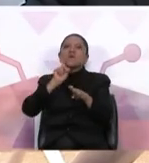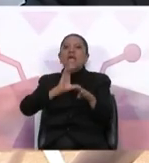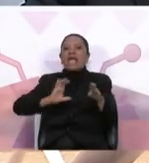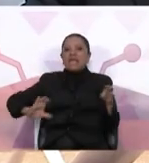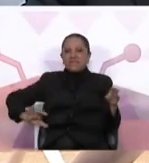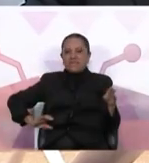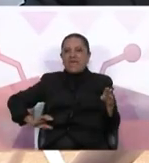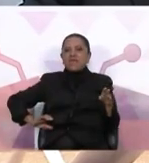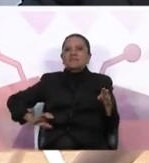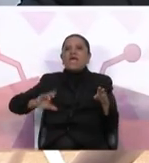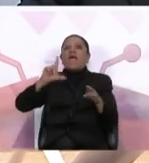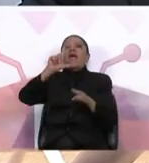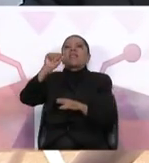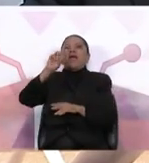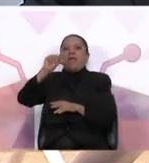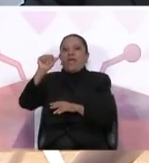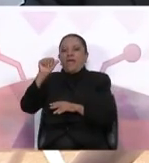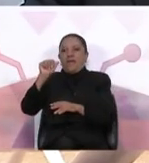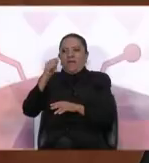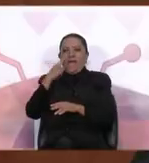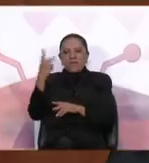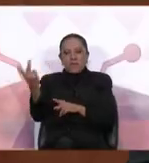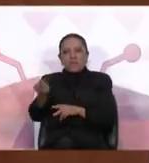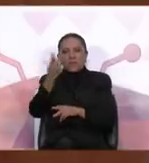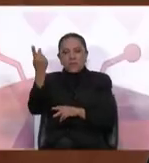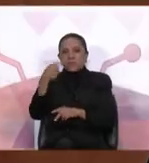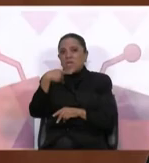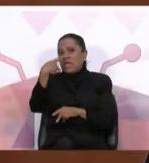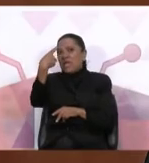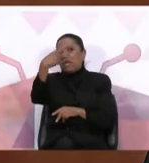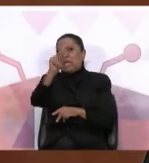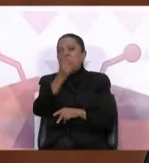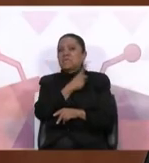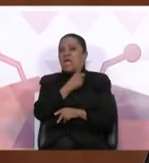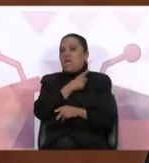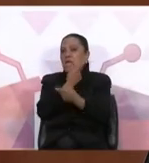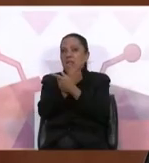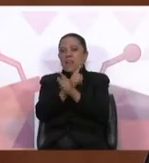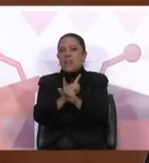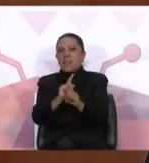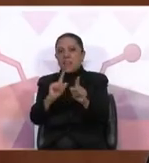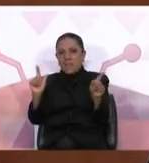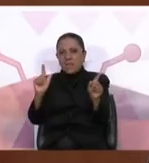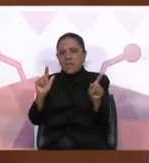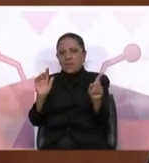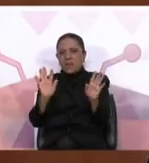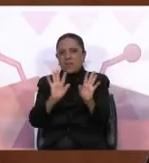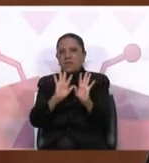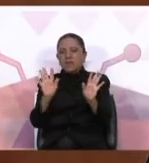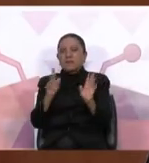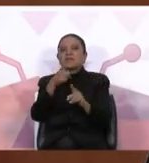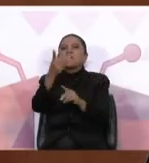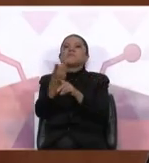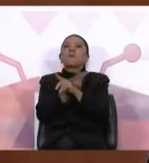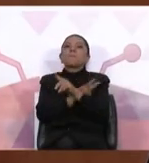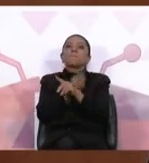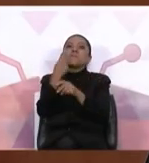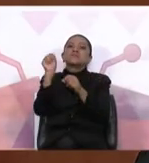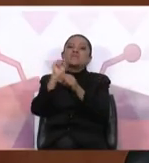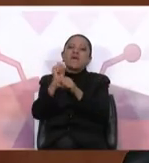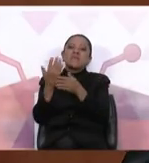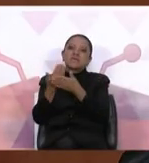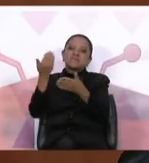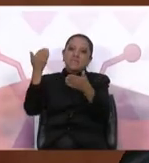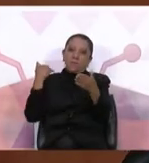lara chávez adelante candidata muchas gracias el pasado fin de semana recibimos una lección de un equipo de mexicanos